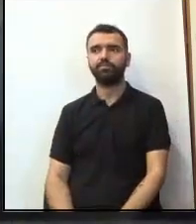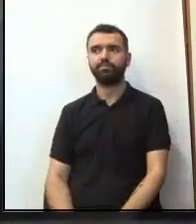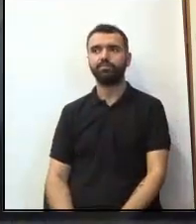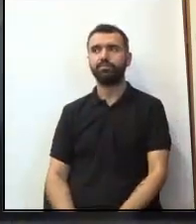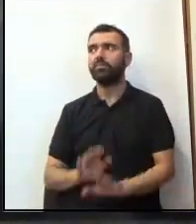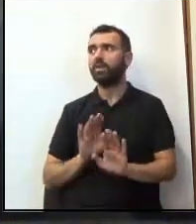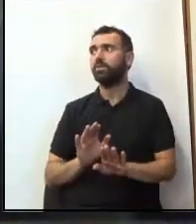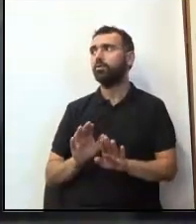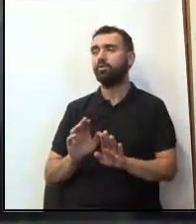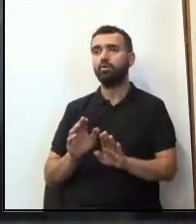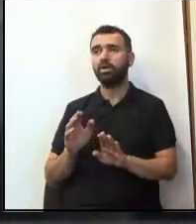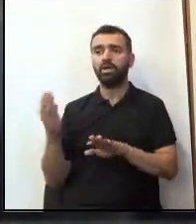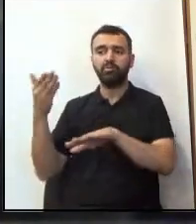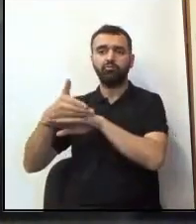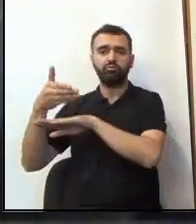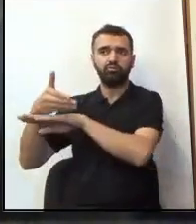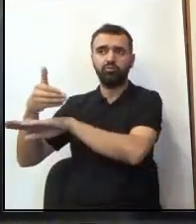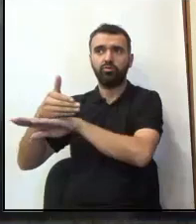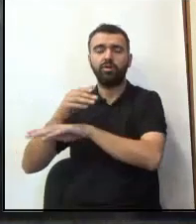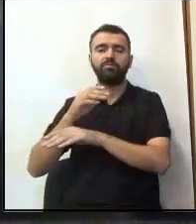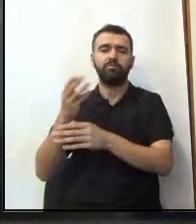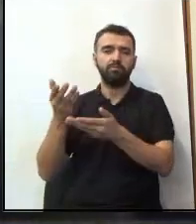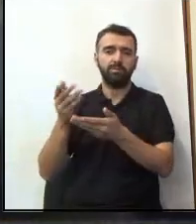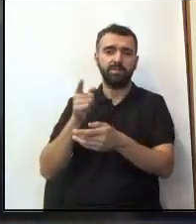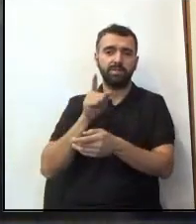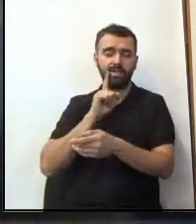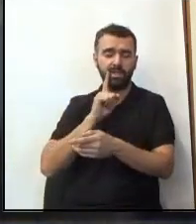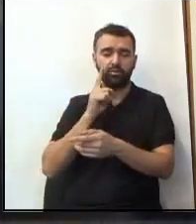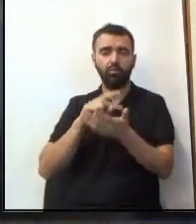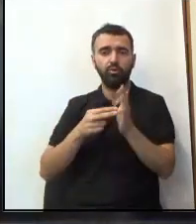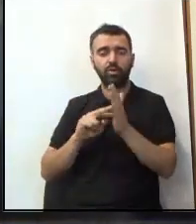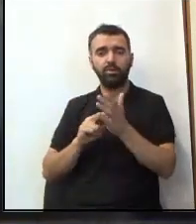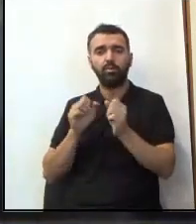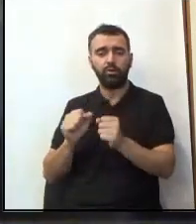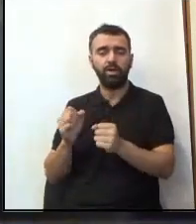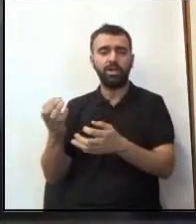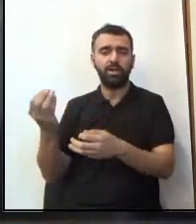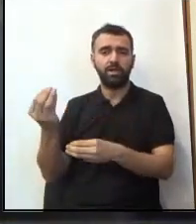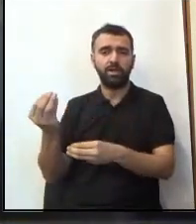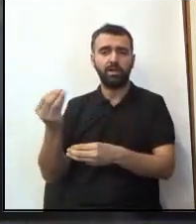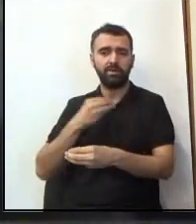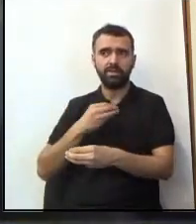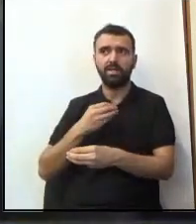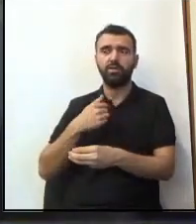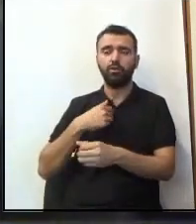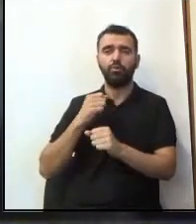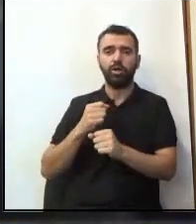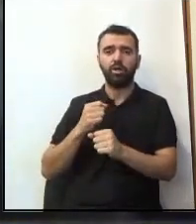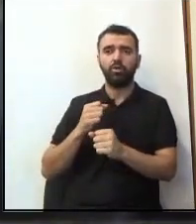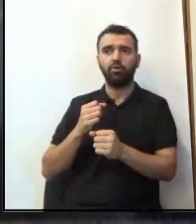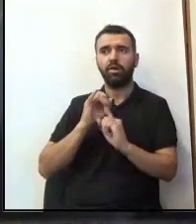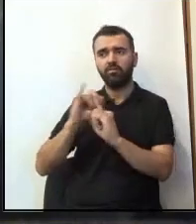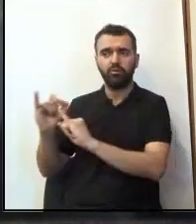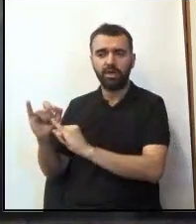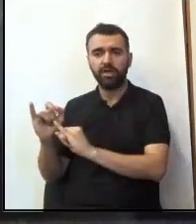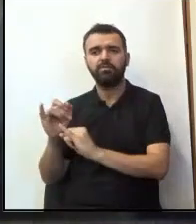Espero contar con la presencia de ustedes. Si tienen algún problema, me lo hacen saber. Yo también puedo retroalimentarles después y sus asistentes